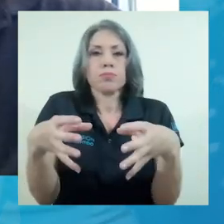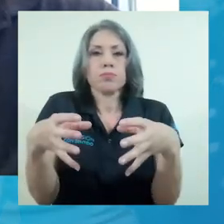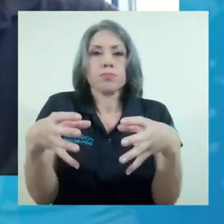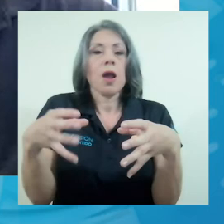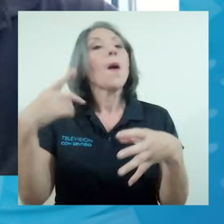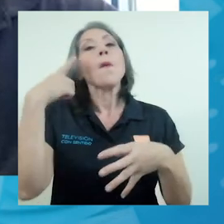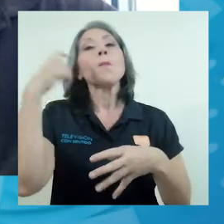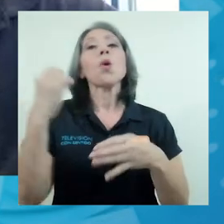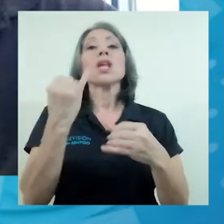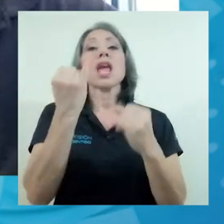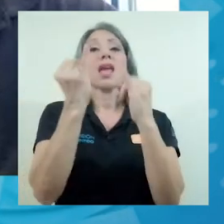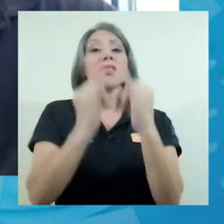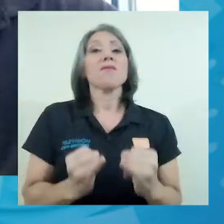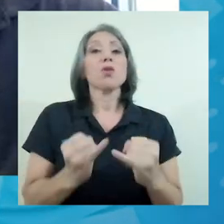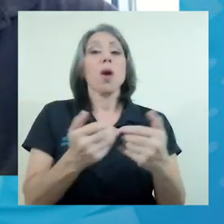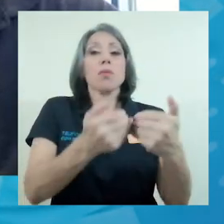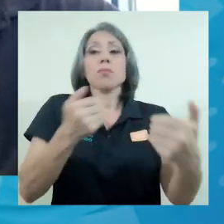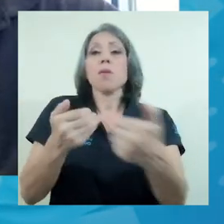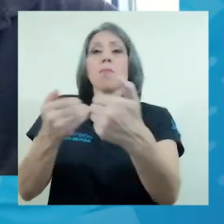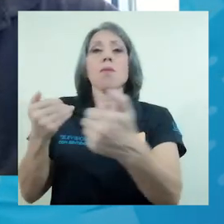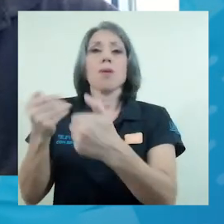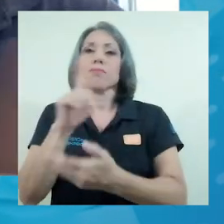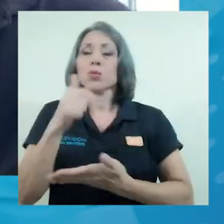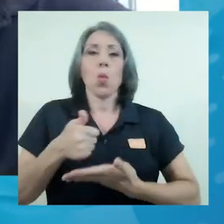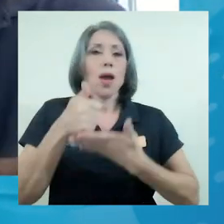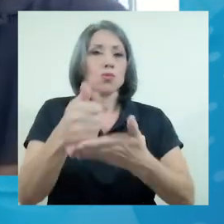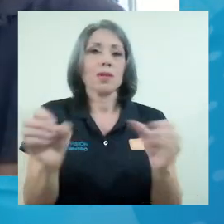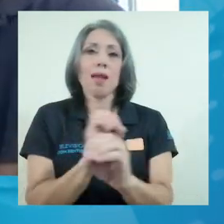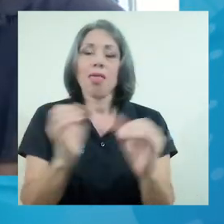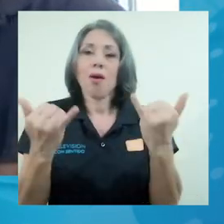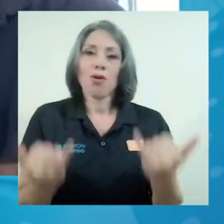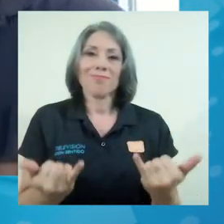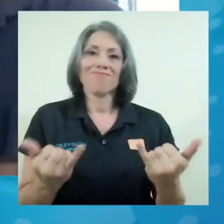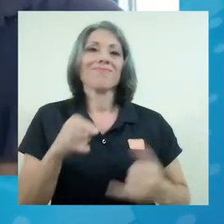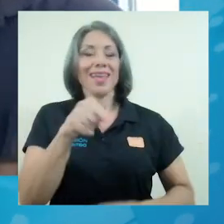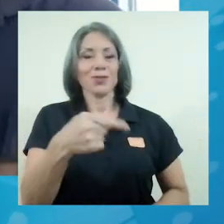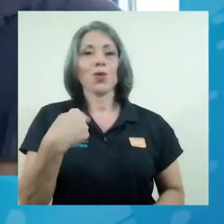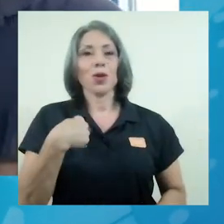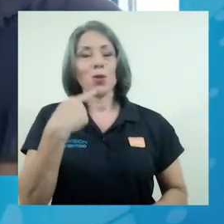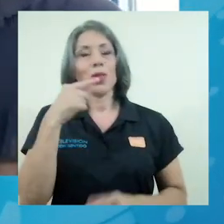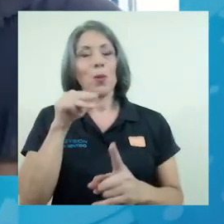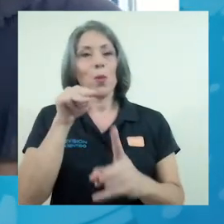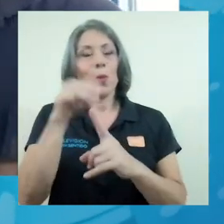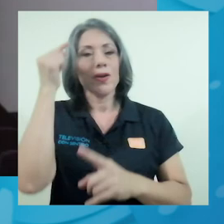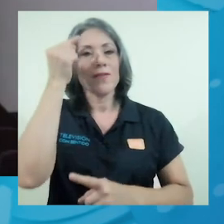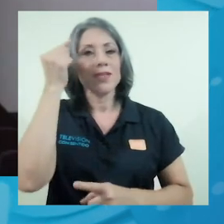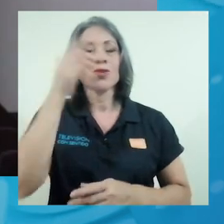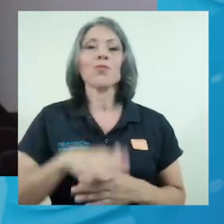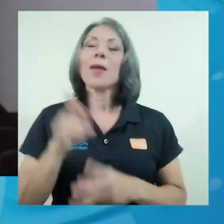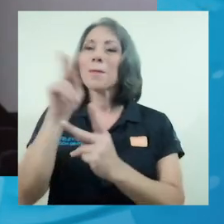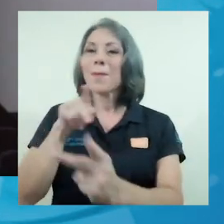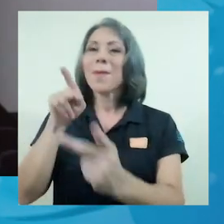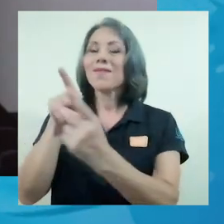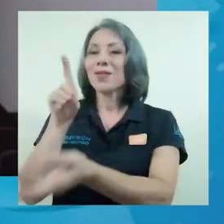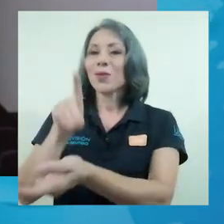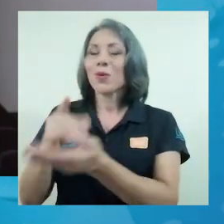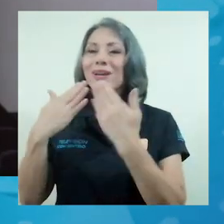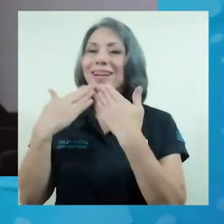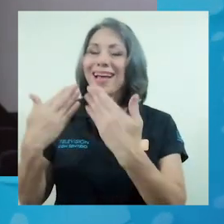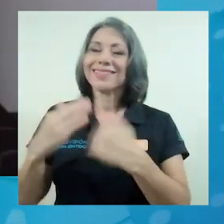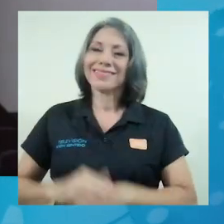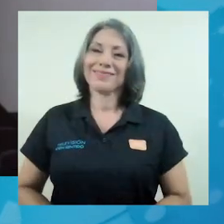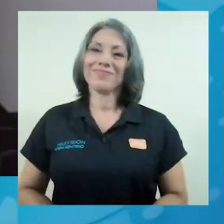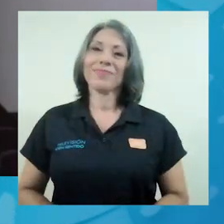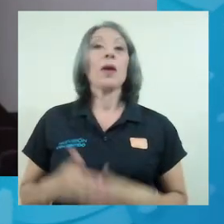momento esa es mi reflexión perfecto doctor muchísimas gracias de verdad bien conversamos con el doctor